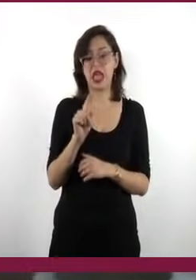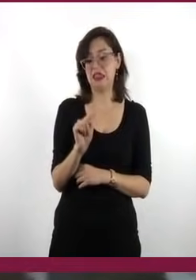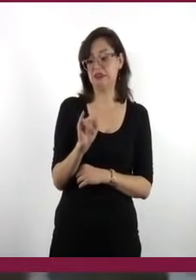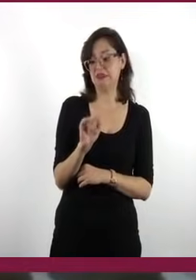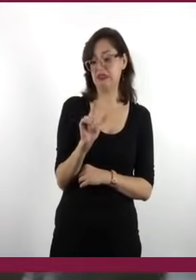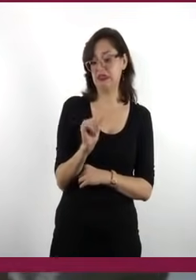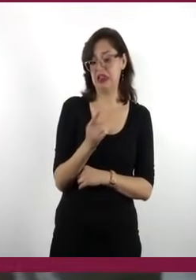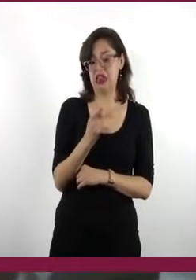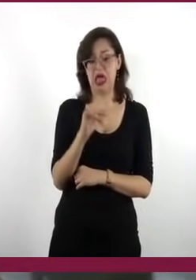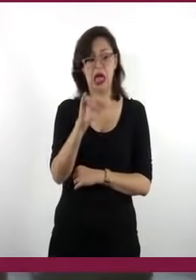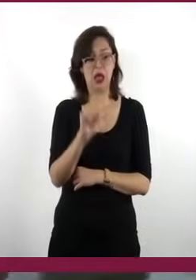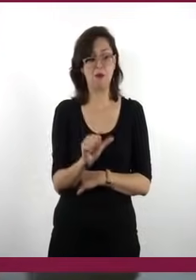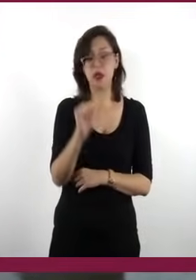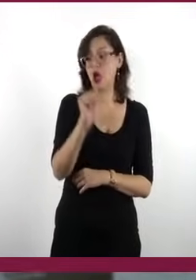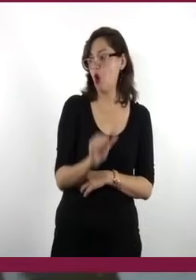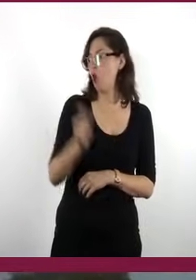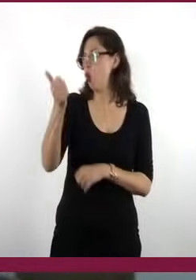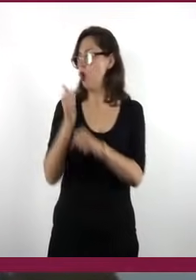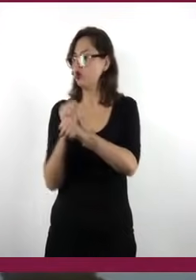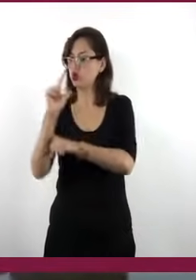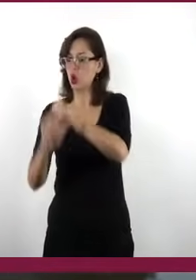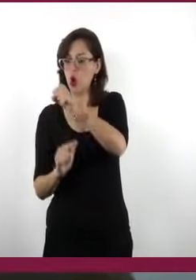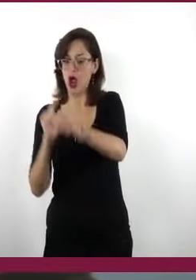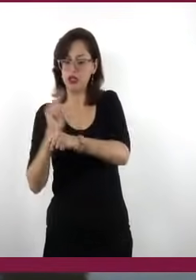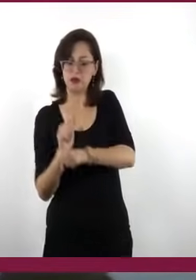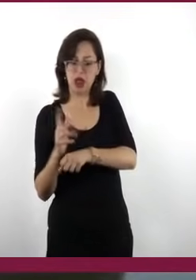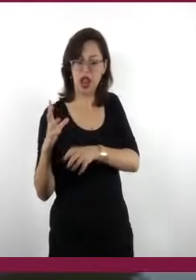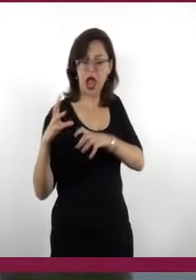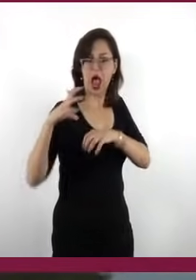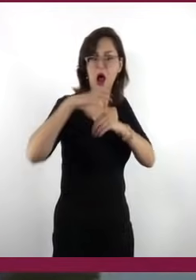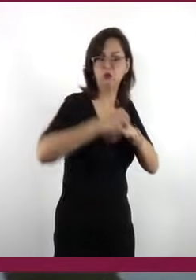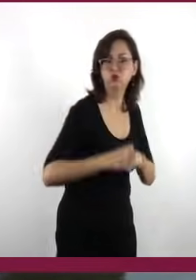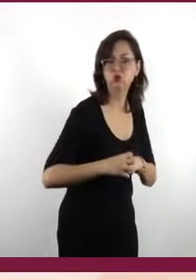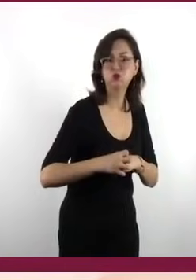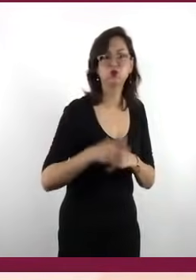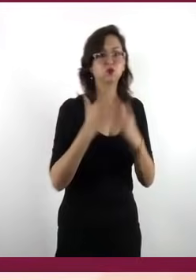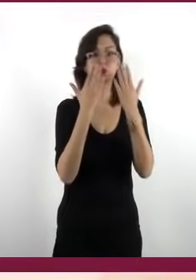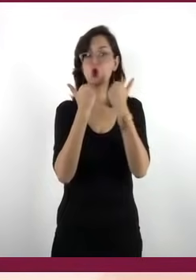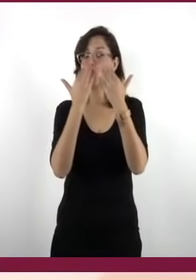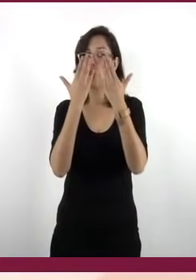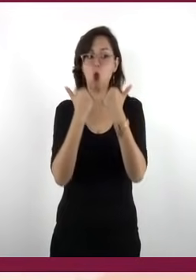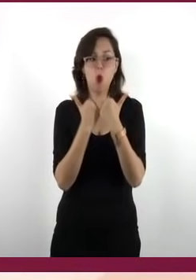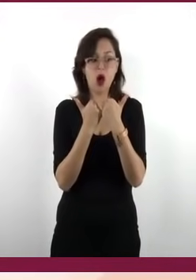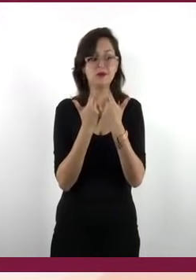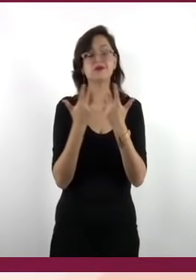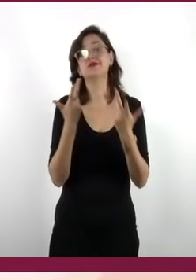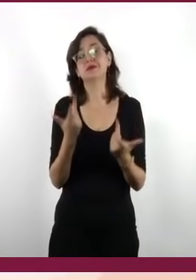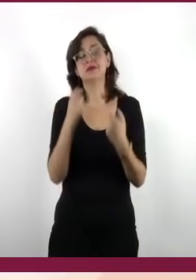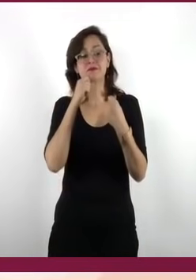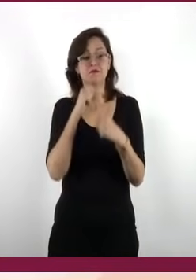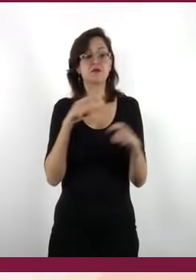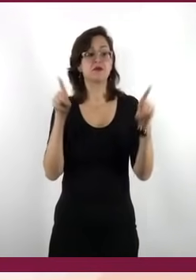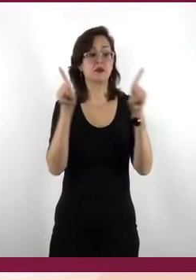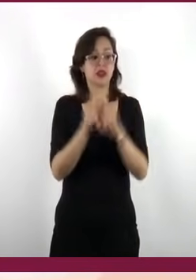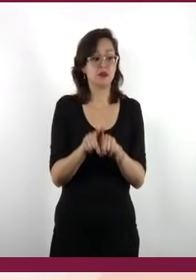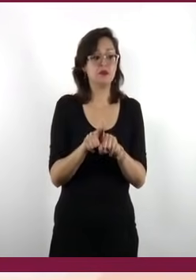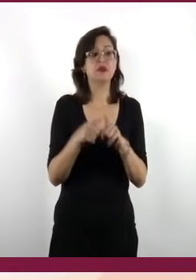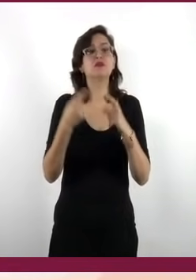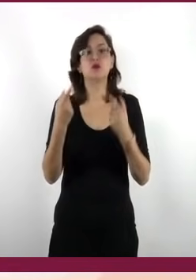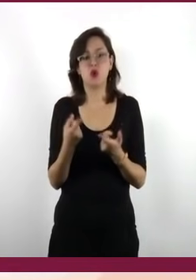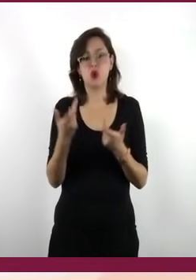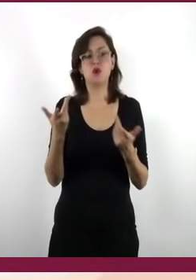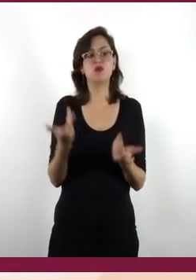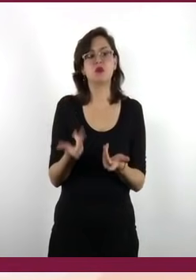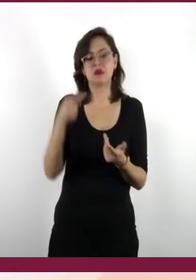no tiene ningún depredador natural que regule el crecimiento de su población. Además, erosiona las chinampas para hacer sus